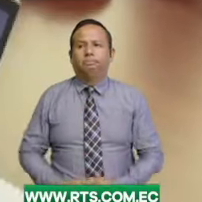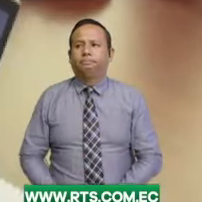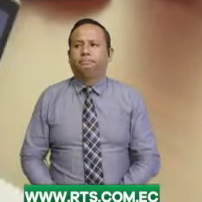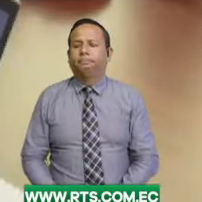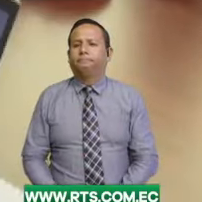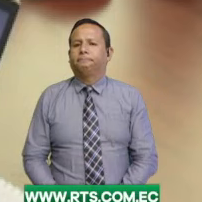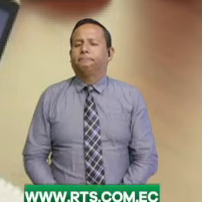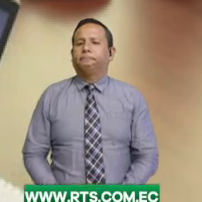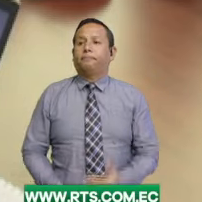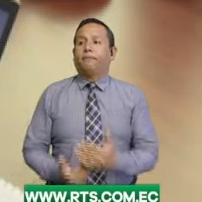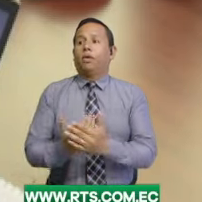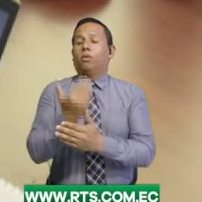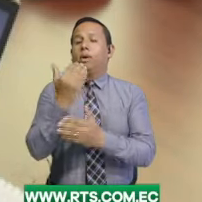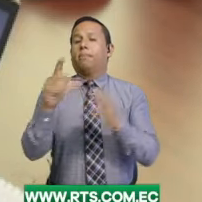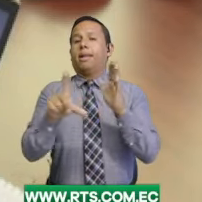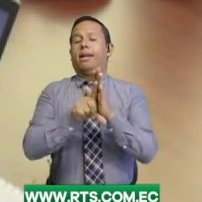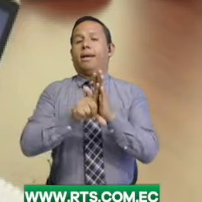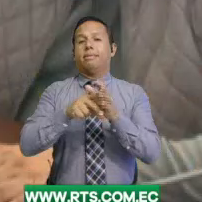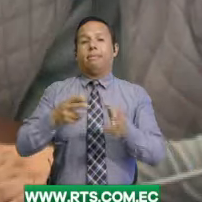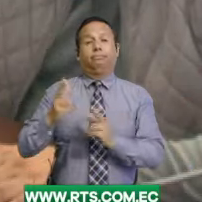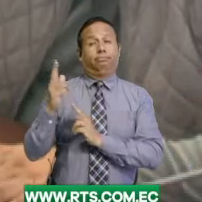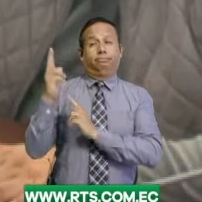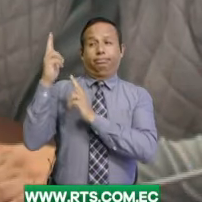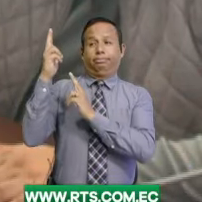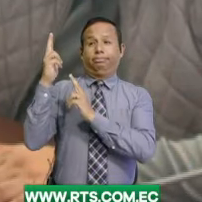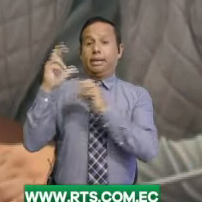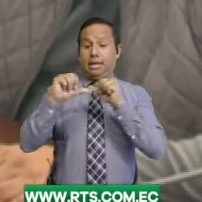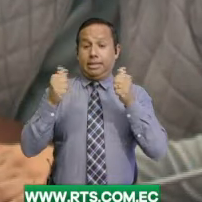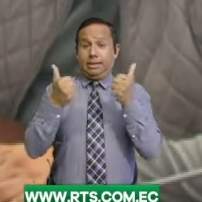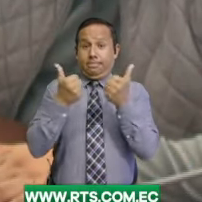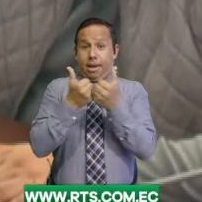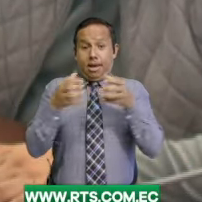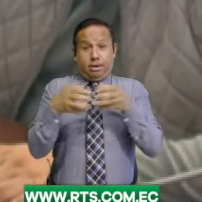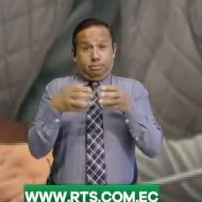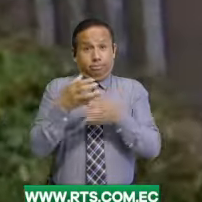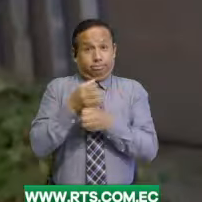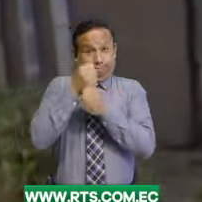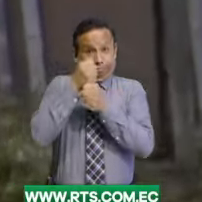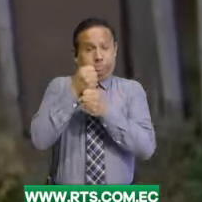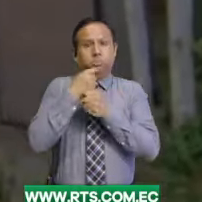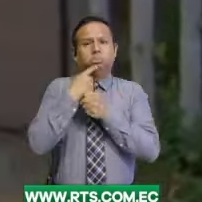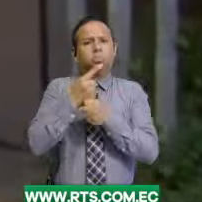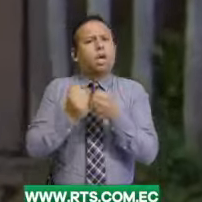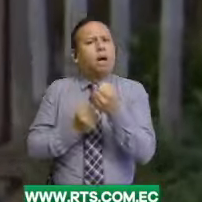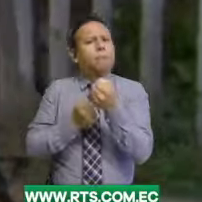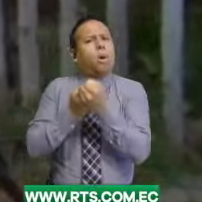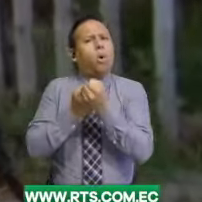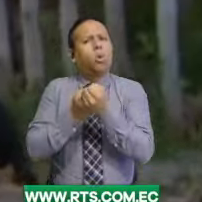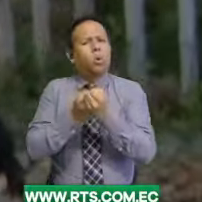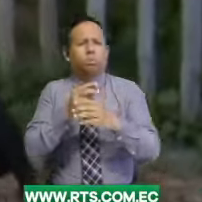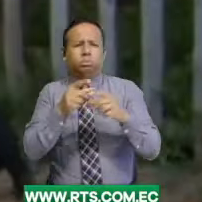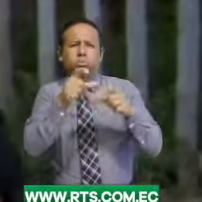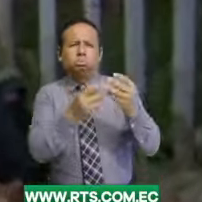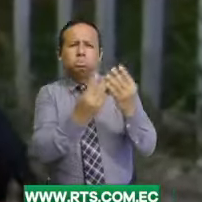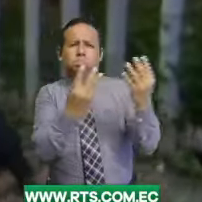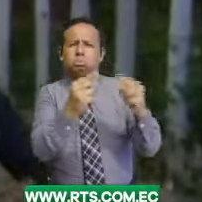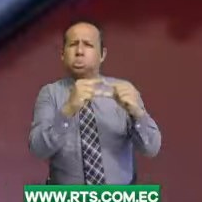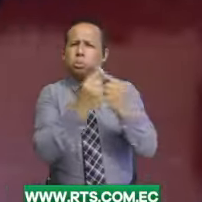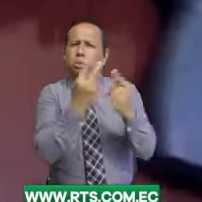Con la nueva ley de armas, la Comisión de Seguridad de la Asamblea busca contribuir en el combate contra el crimen